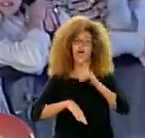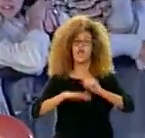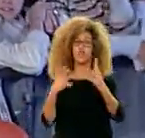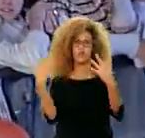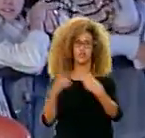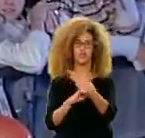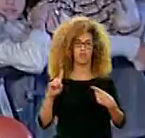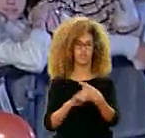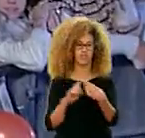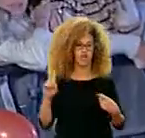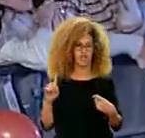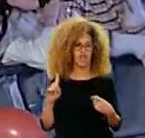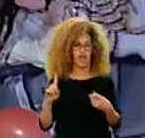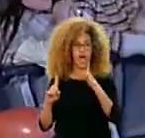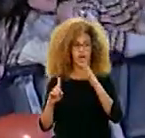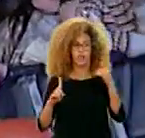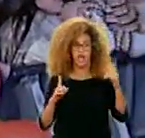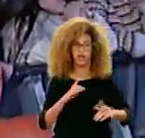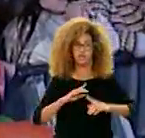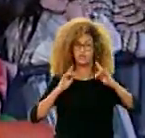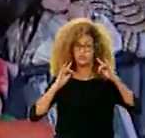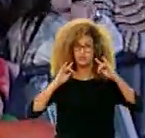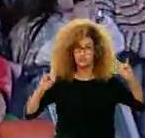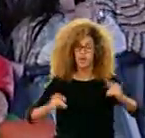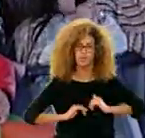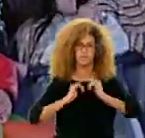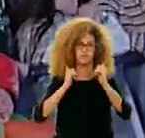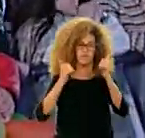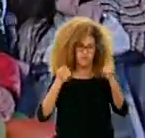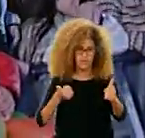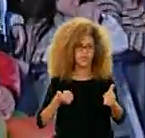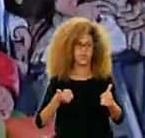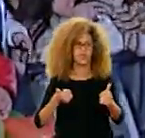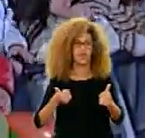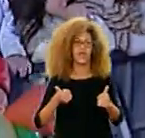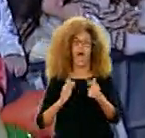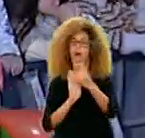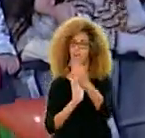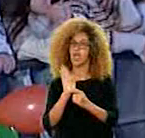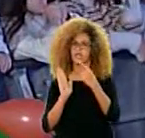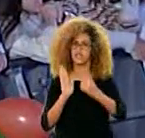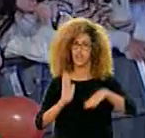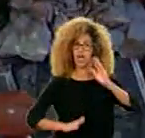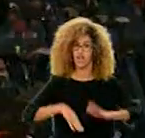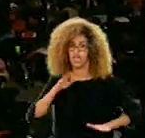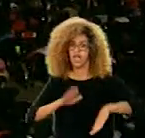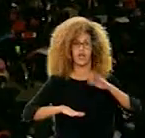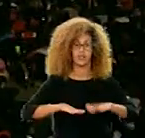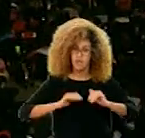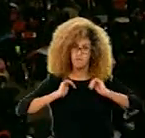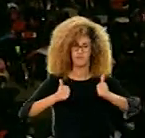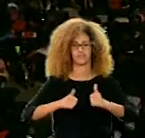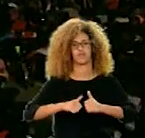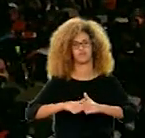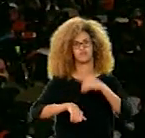tienen por delante ella desde que suene la percusión, es lo que marca el protocolo, es lo que dice en la base, es cuando empieza la cuenta atrás, y ahí